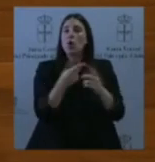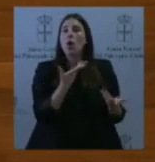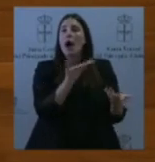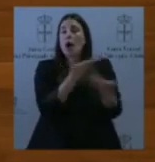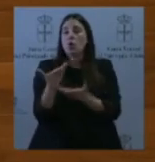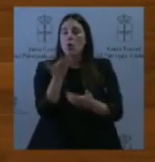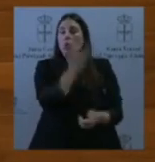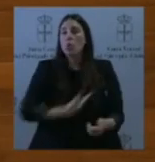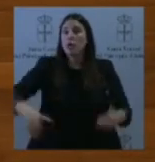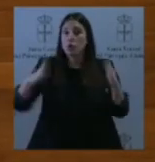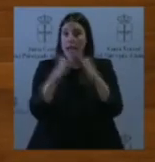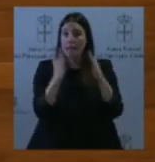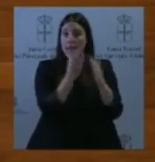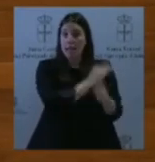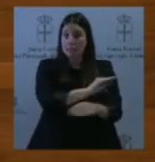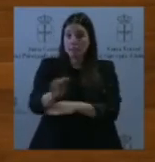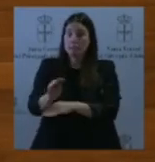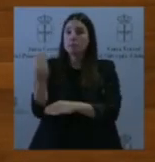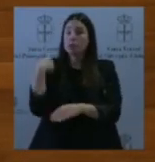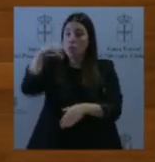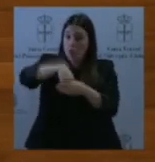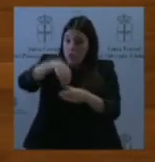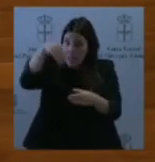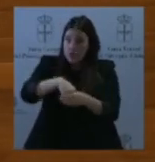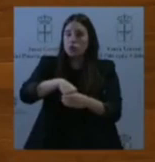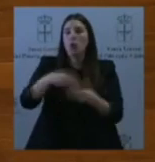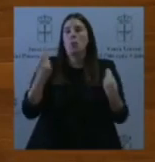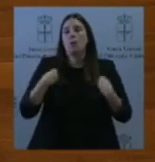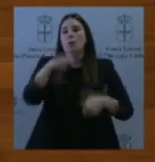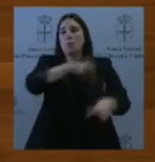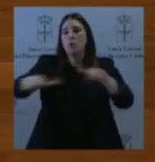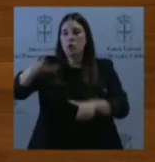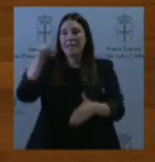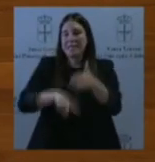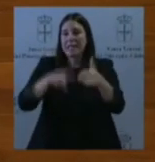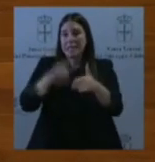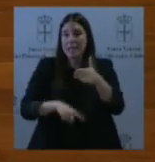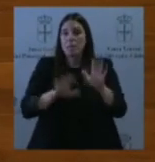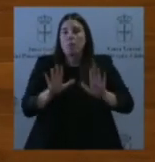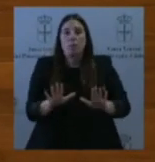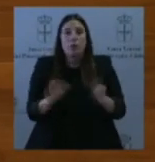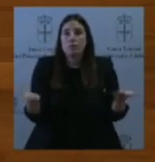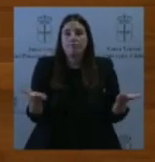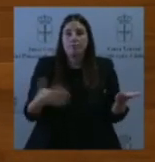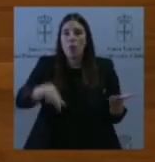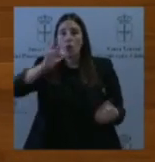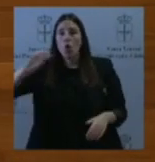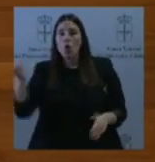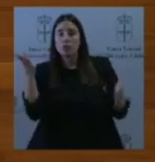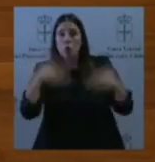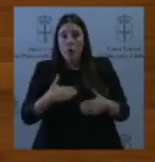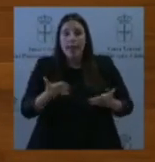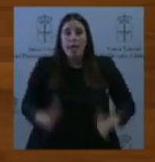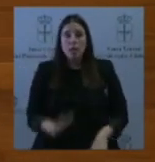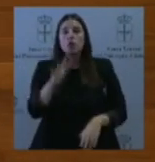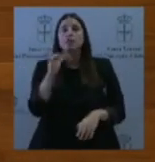tienen personas en alquiler viviendo y que no tienen alternativa habitacional y tienen niños y niñas, porque lo que están planteando en esta